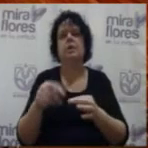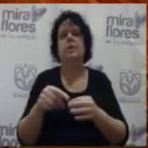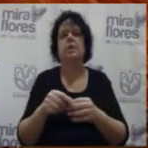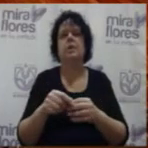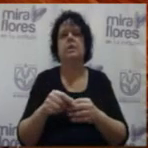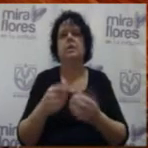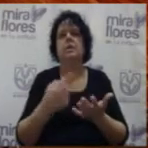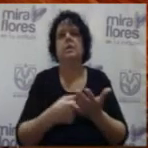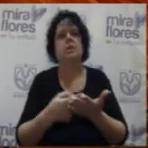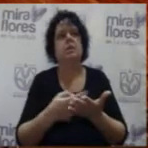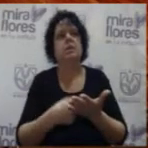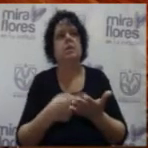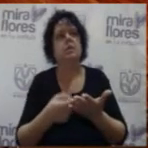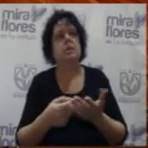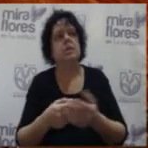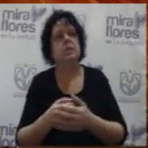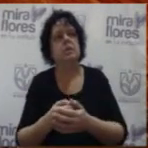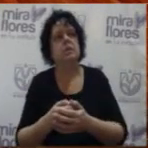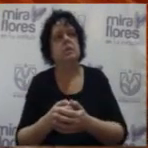Al debate.